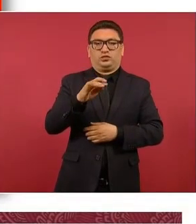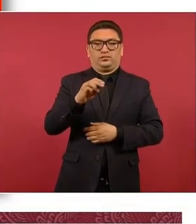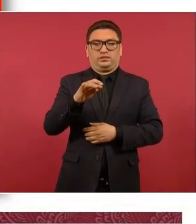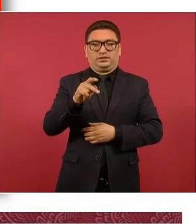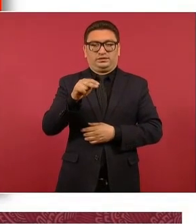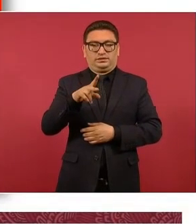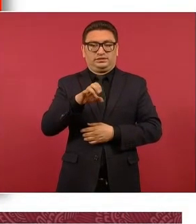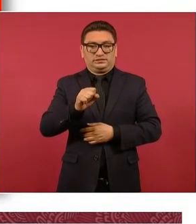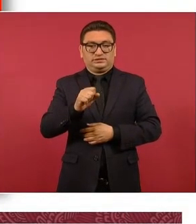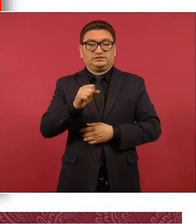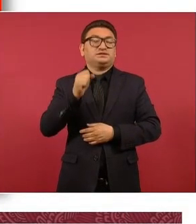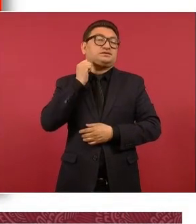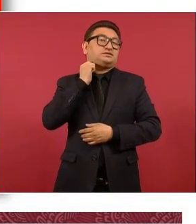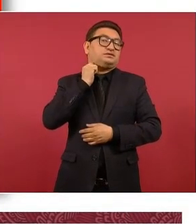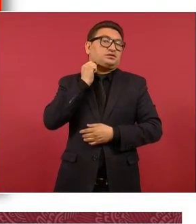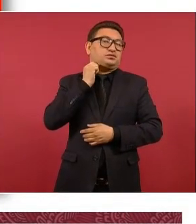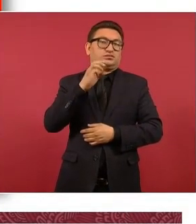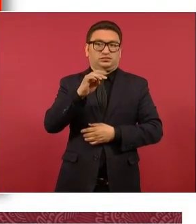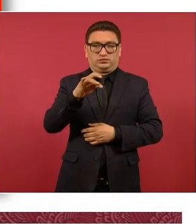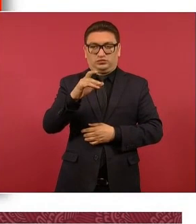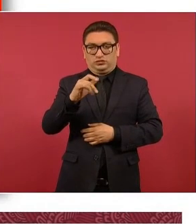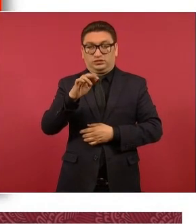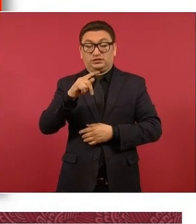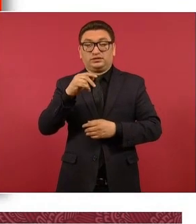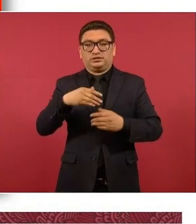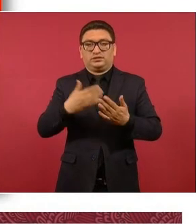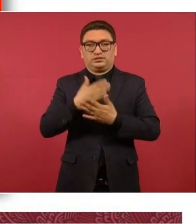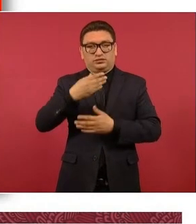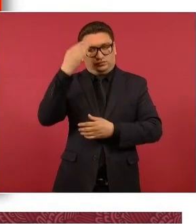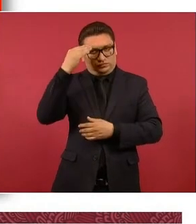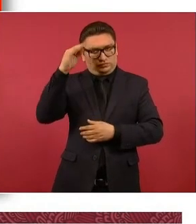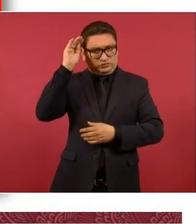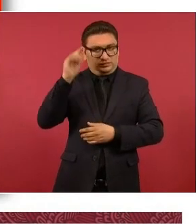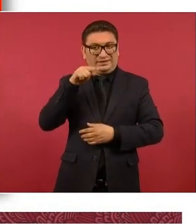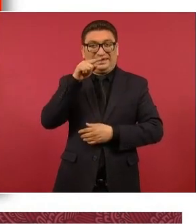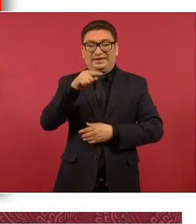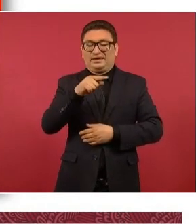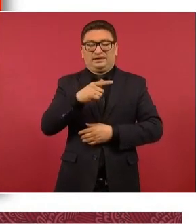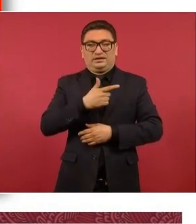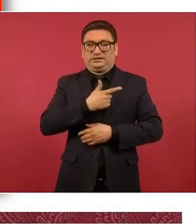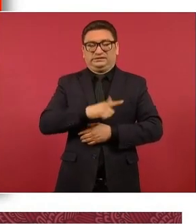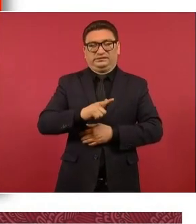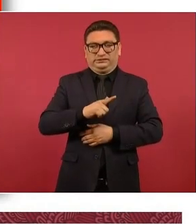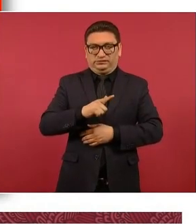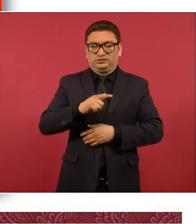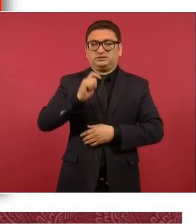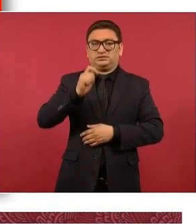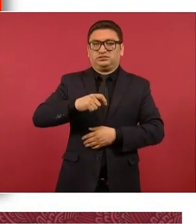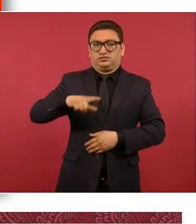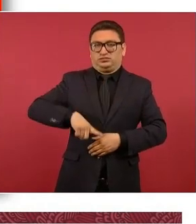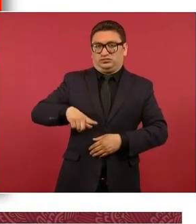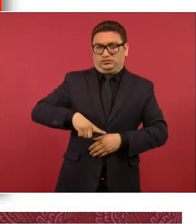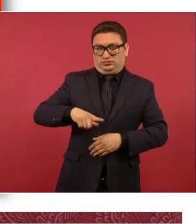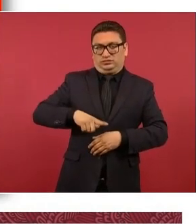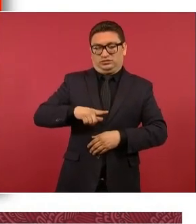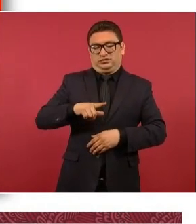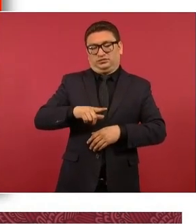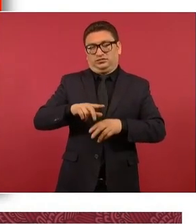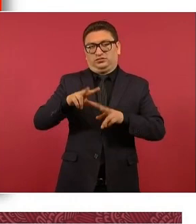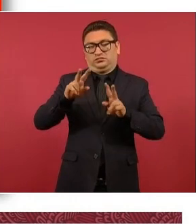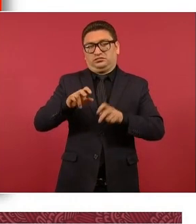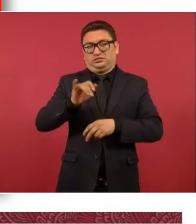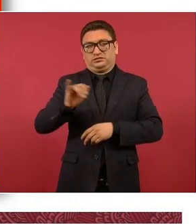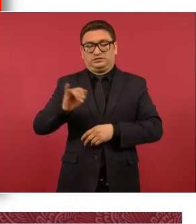Menéndez, senador demócrata de origen cubano, enemigo sabido de gobiernos de izquierda en América